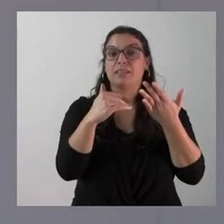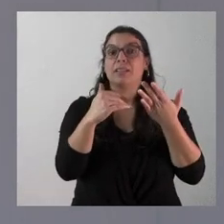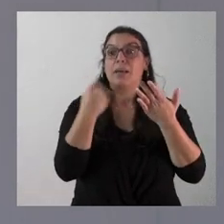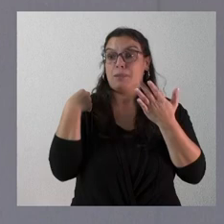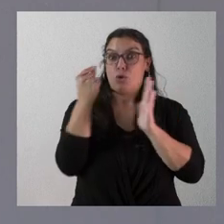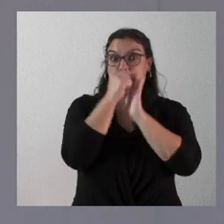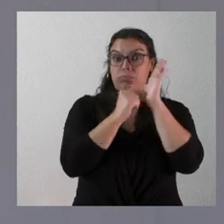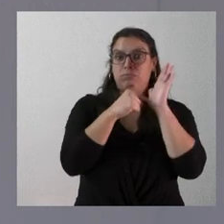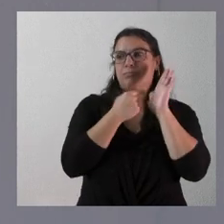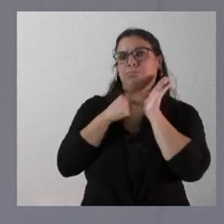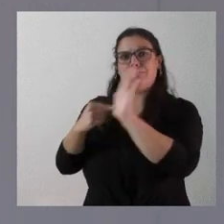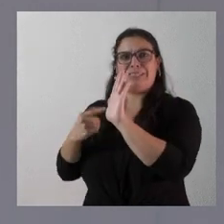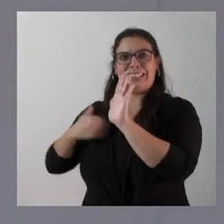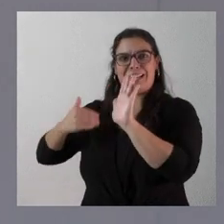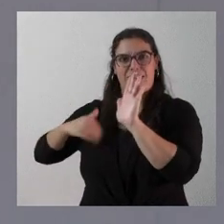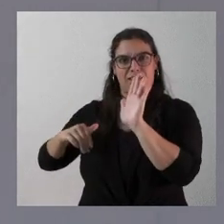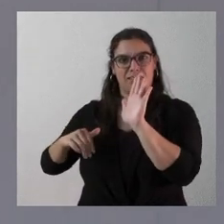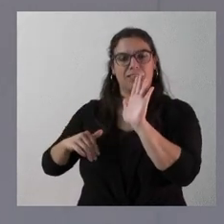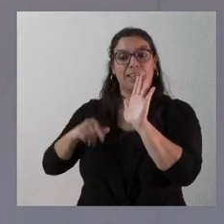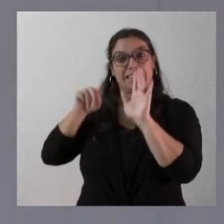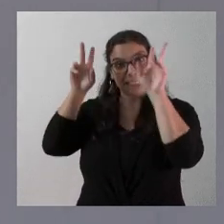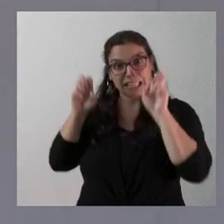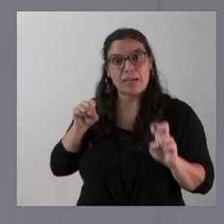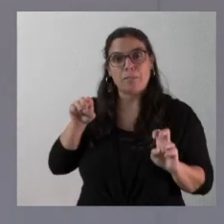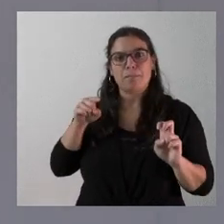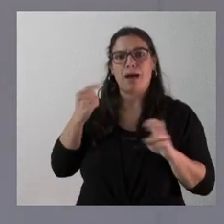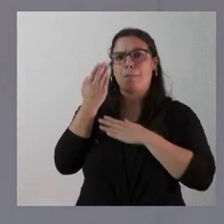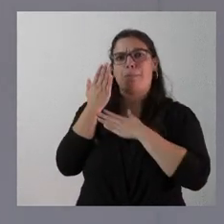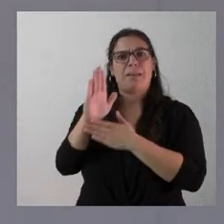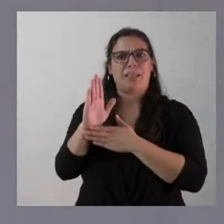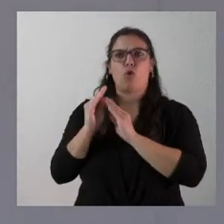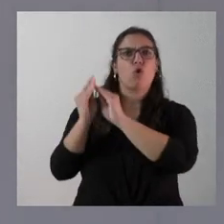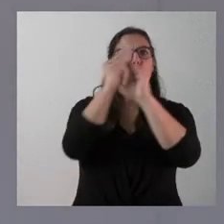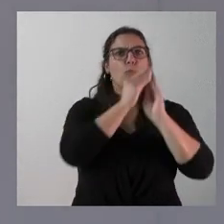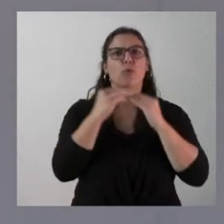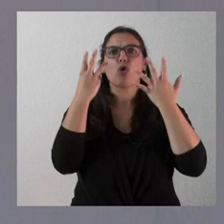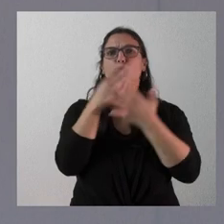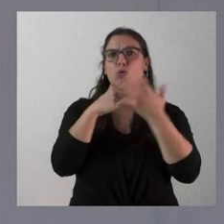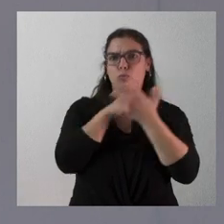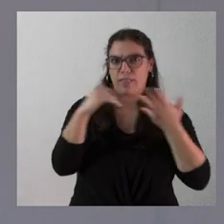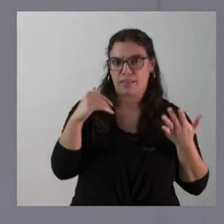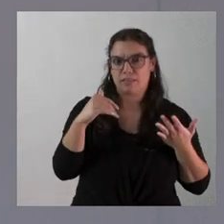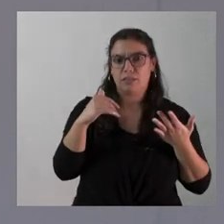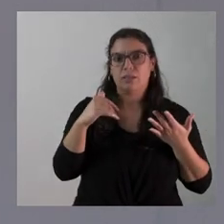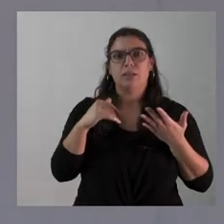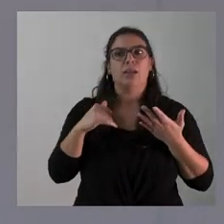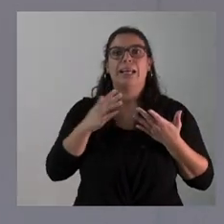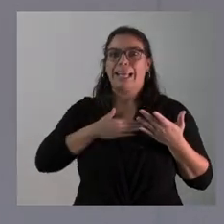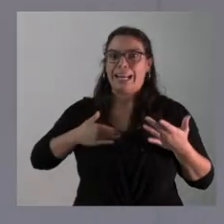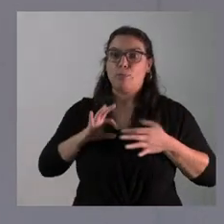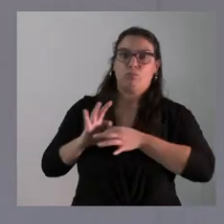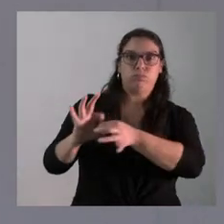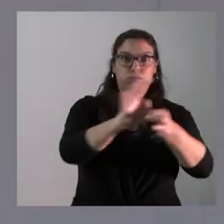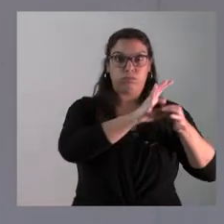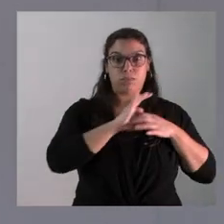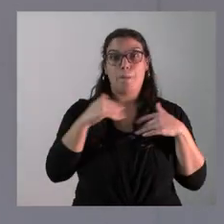reivindicaciones las ponemos de manifiesto Esta es una cuestión que hemos planteado en común que creemos junto con ellas y más nuestra comunidad Autónoma